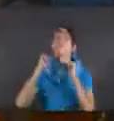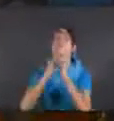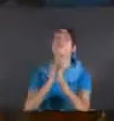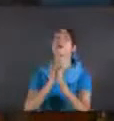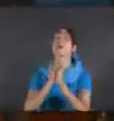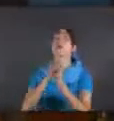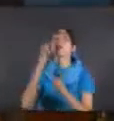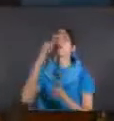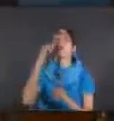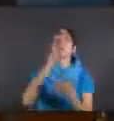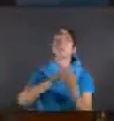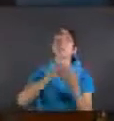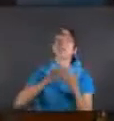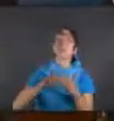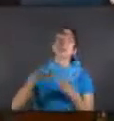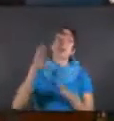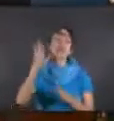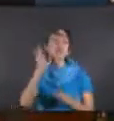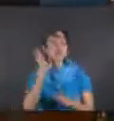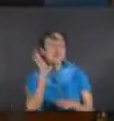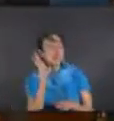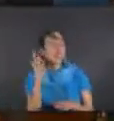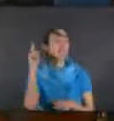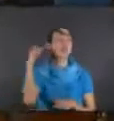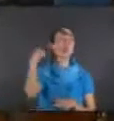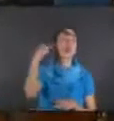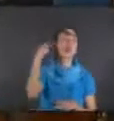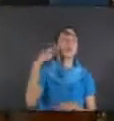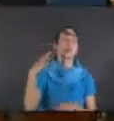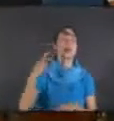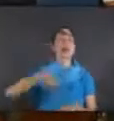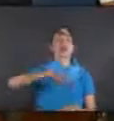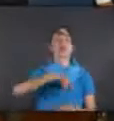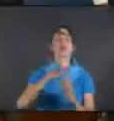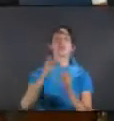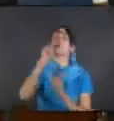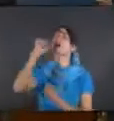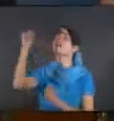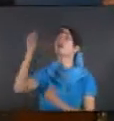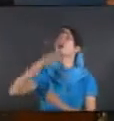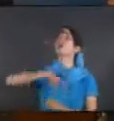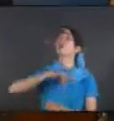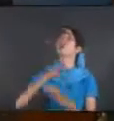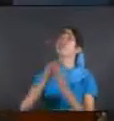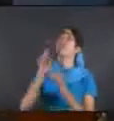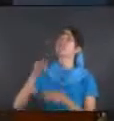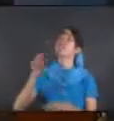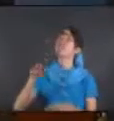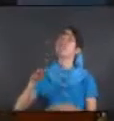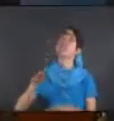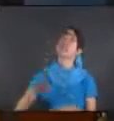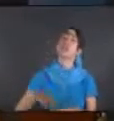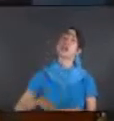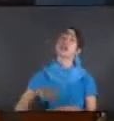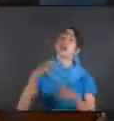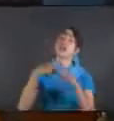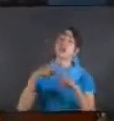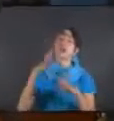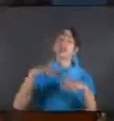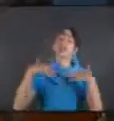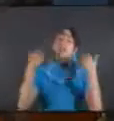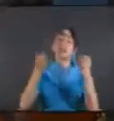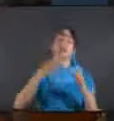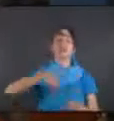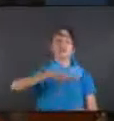venimos suplicándote, Señor, que tú hagas un milagro en sus ojos, Señor. Padre, en el nombre de Jesús, desde ya